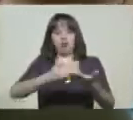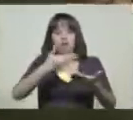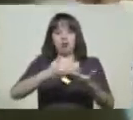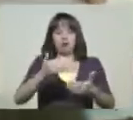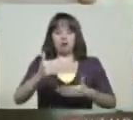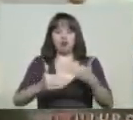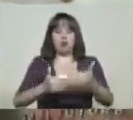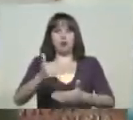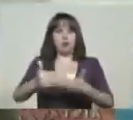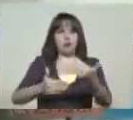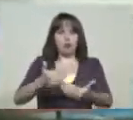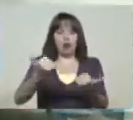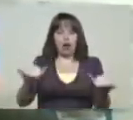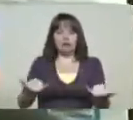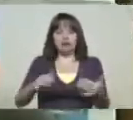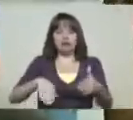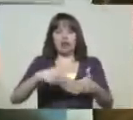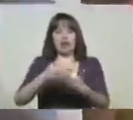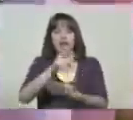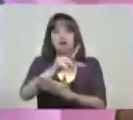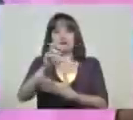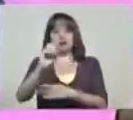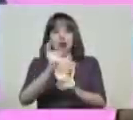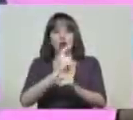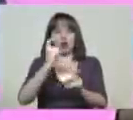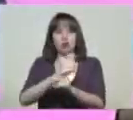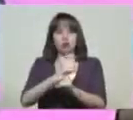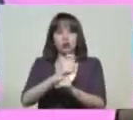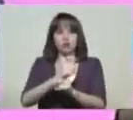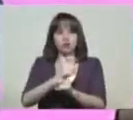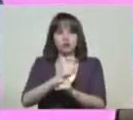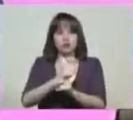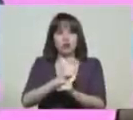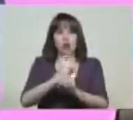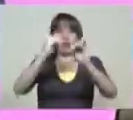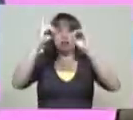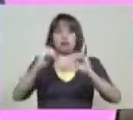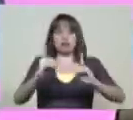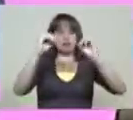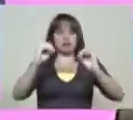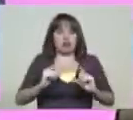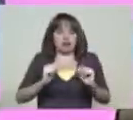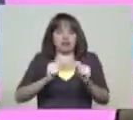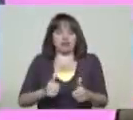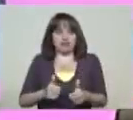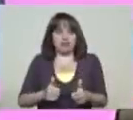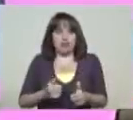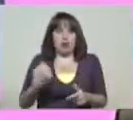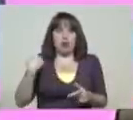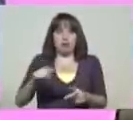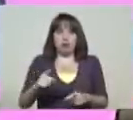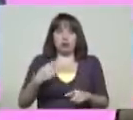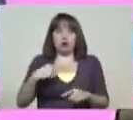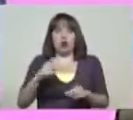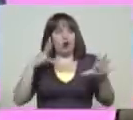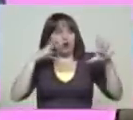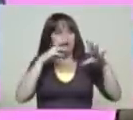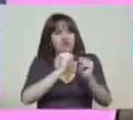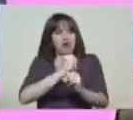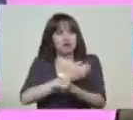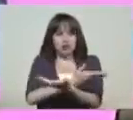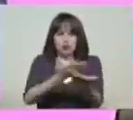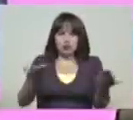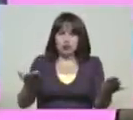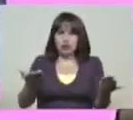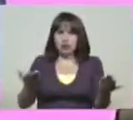prorrogarlo hasta el 30 de agosto. Hemos tomado las primeras decisiones, pero yo tengo una gran confianza que